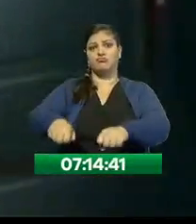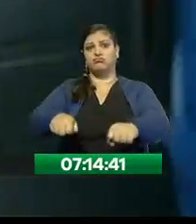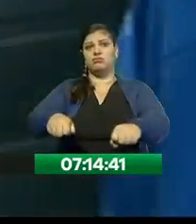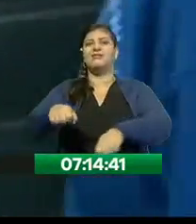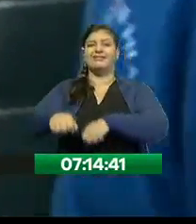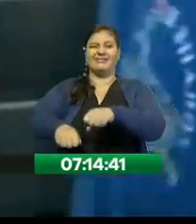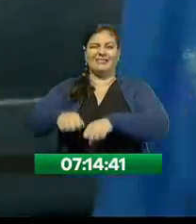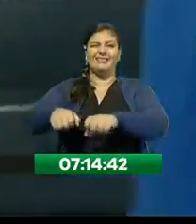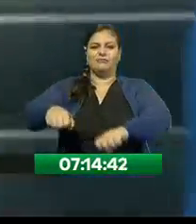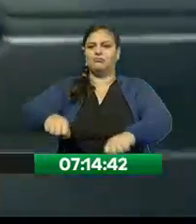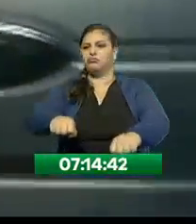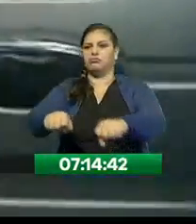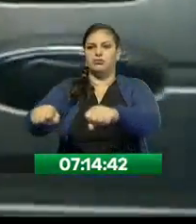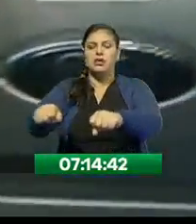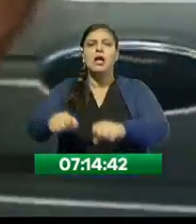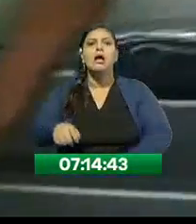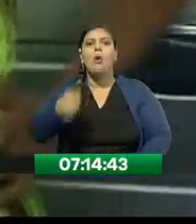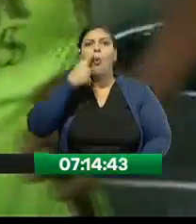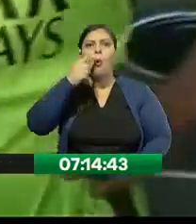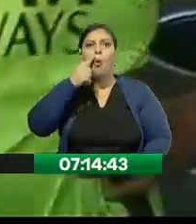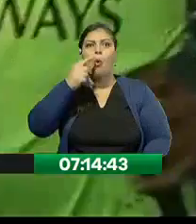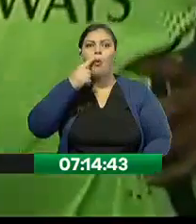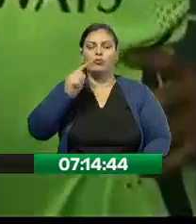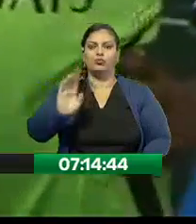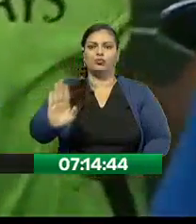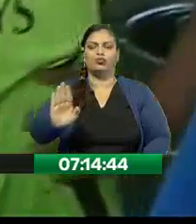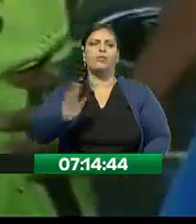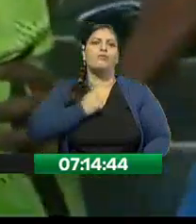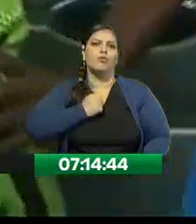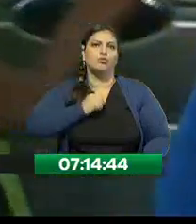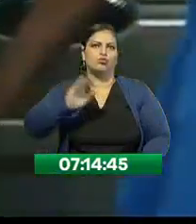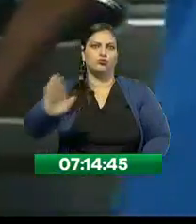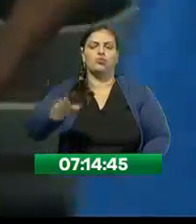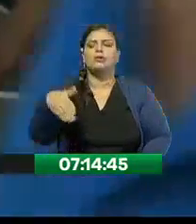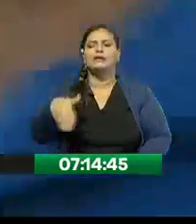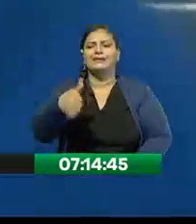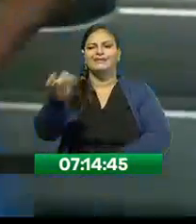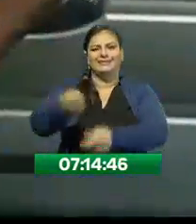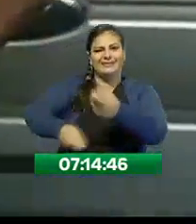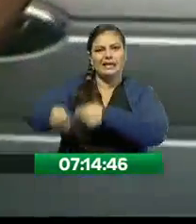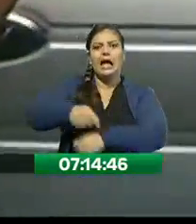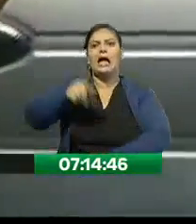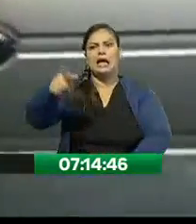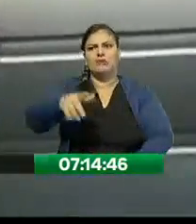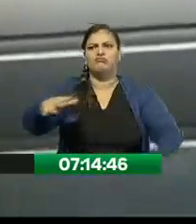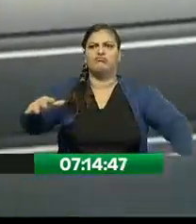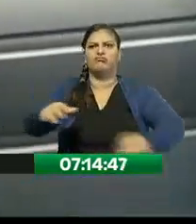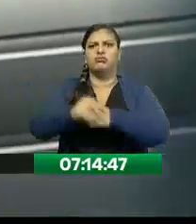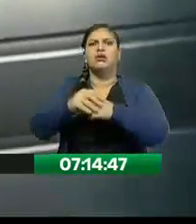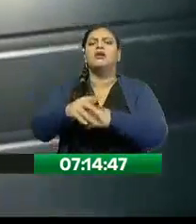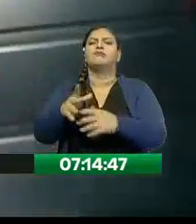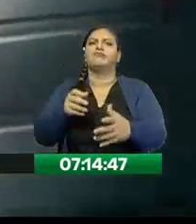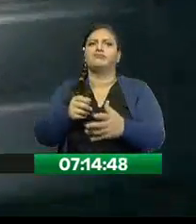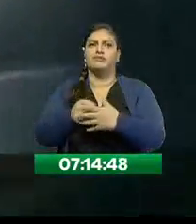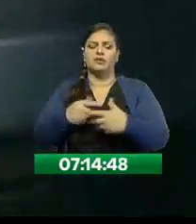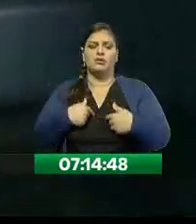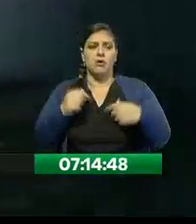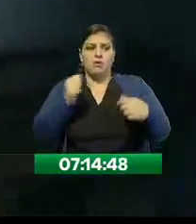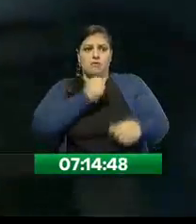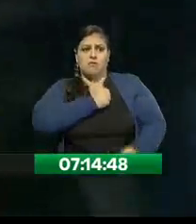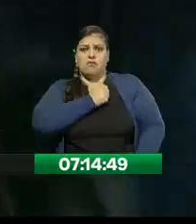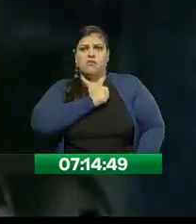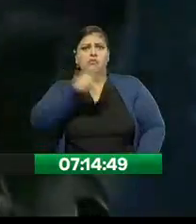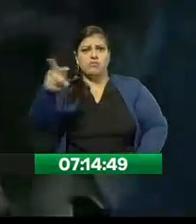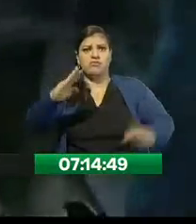encebollado. ¿Qué hicieron los ocupantes del domicilio cuando ingresó el vehículo? Nos asustamos feísimo, peor que aquí estaba. ¿Usted estaba adentro? Sí,